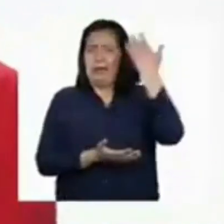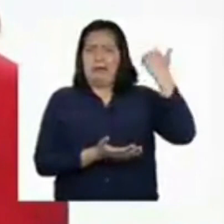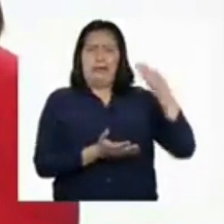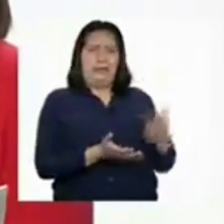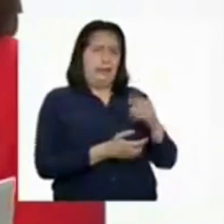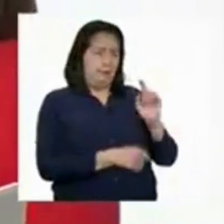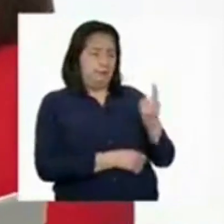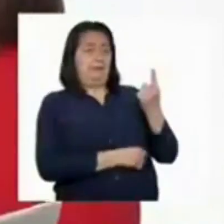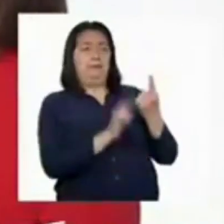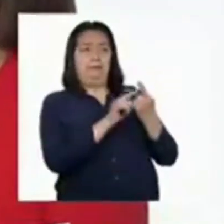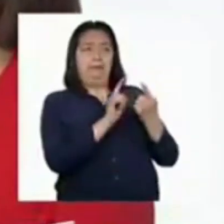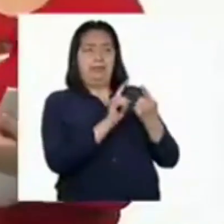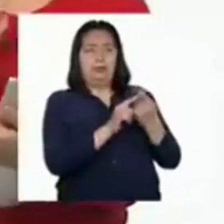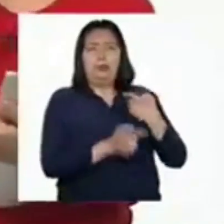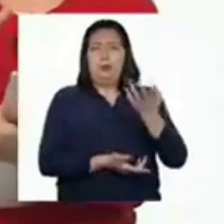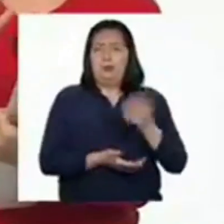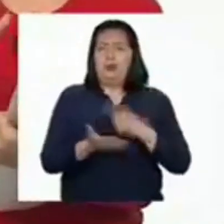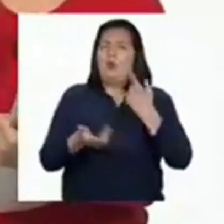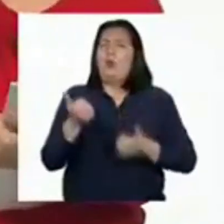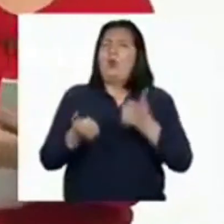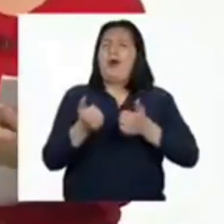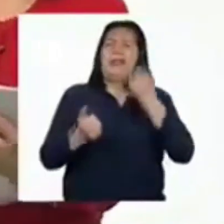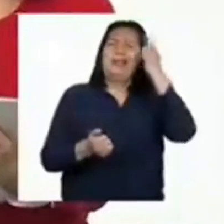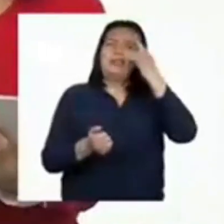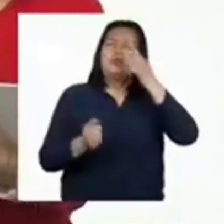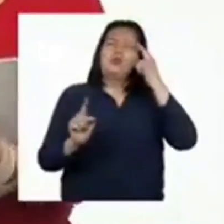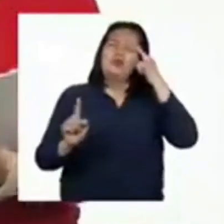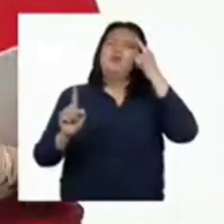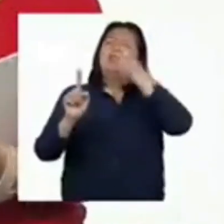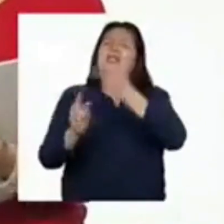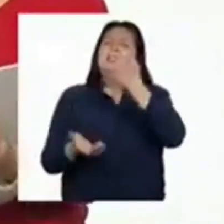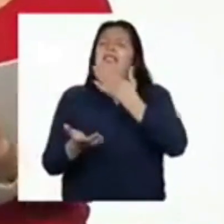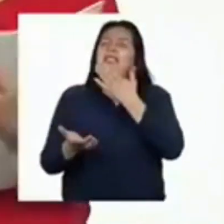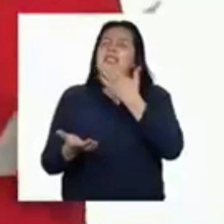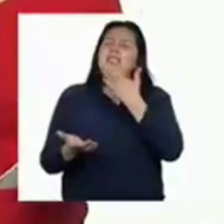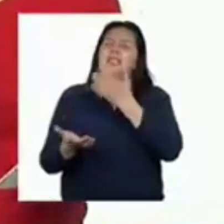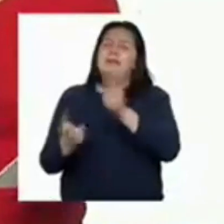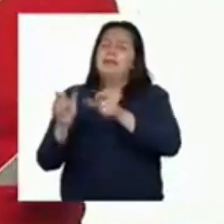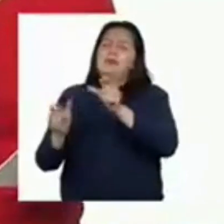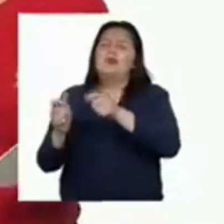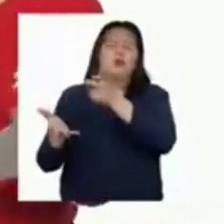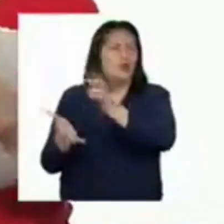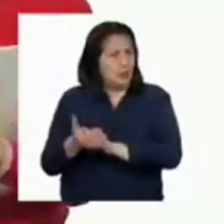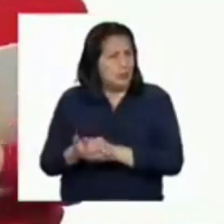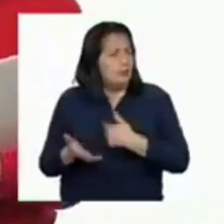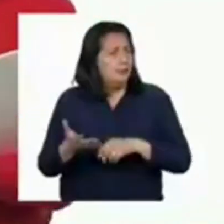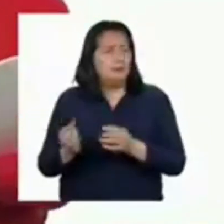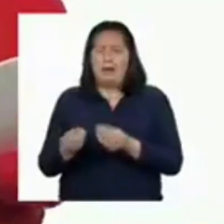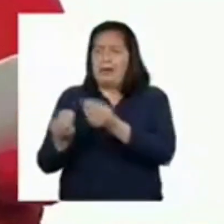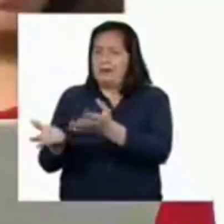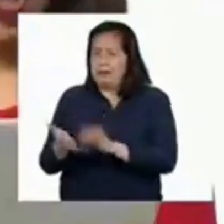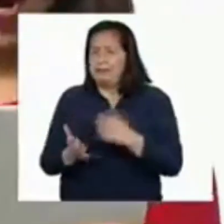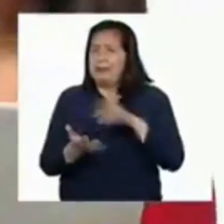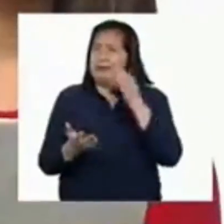vimos que en primer lugar debemos tener en cuenta el propósito y el público al que está dirigido para saber qué tipo de texto será el más